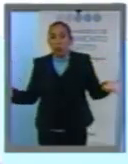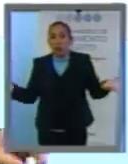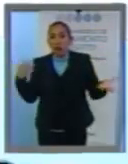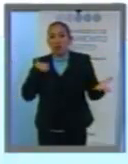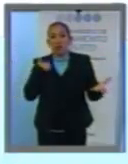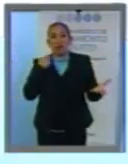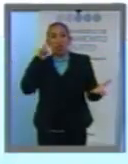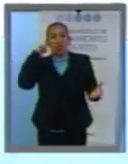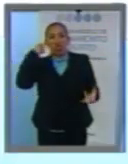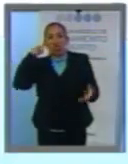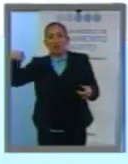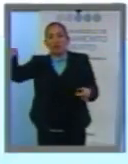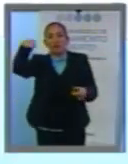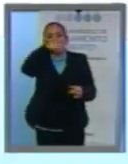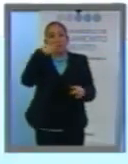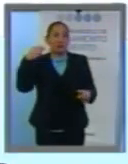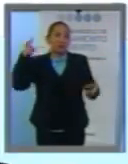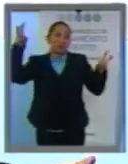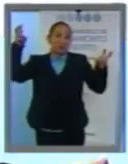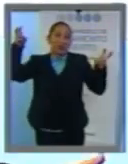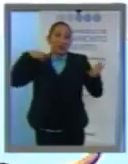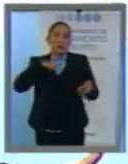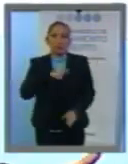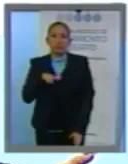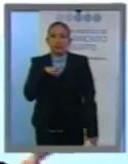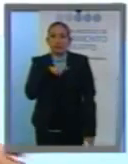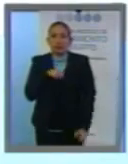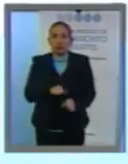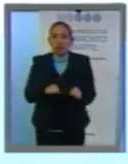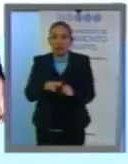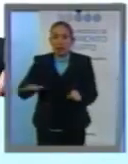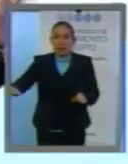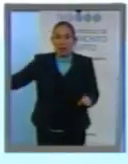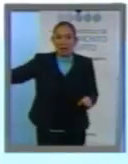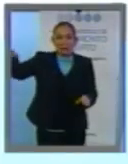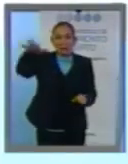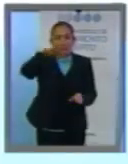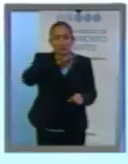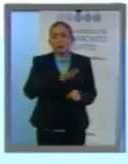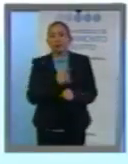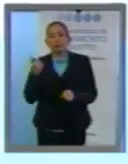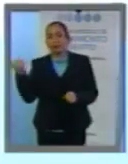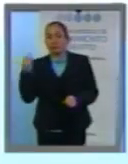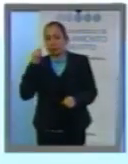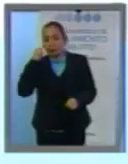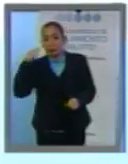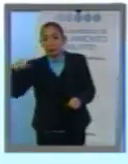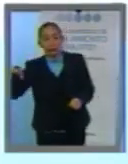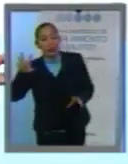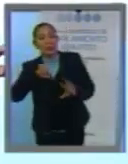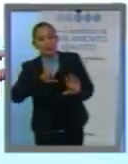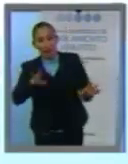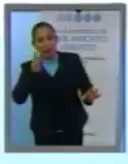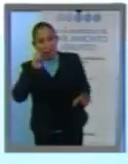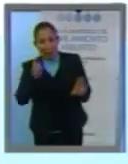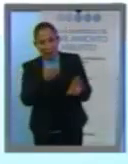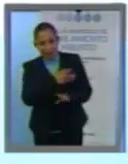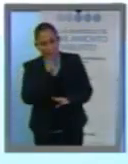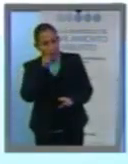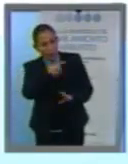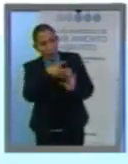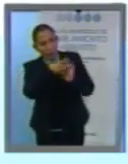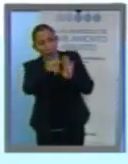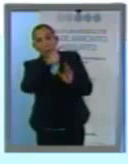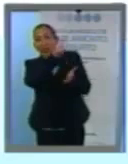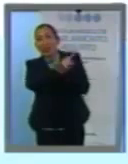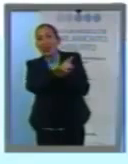descontento que académicamente le llamamos resentimiento social, en el cual ya lo vimos ese fenómeno con